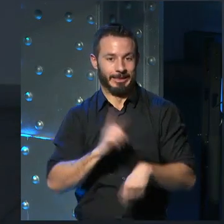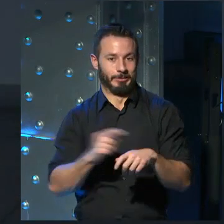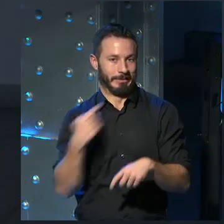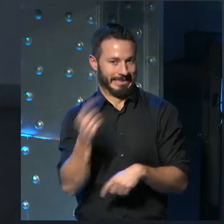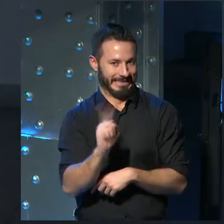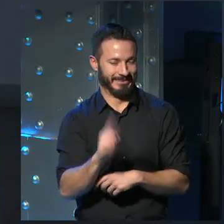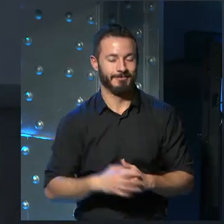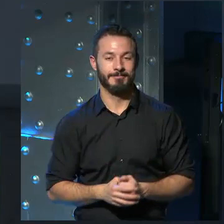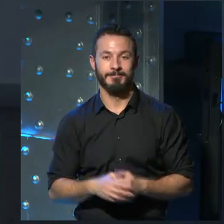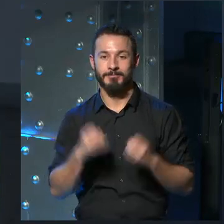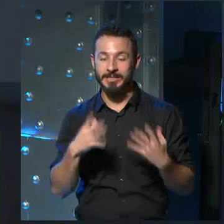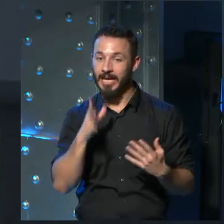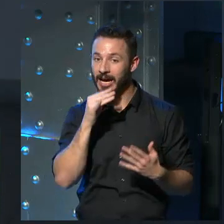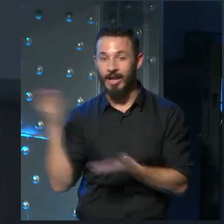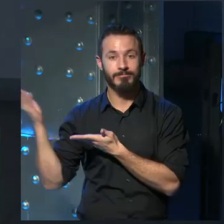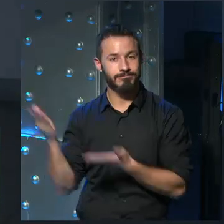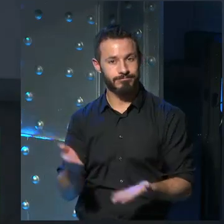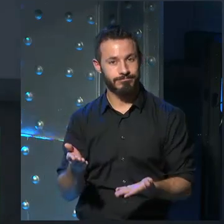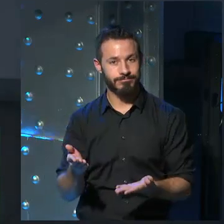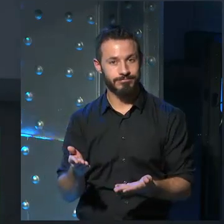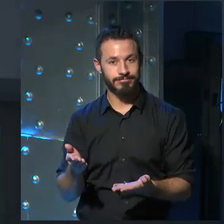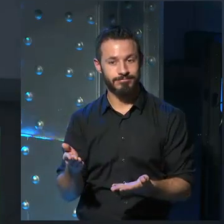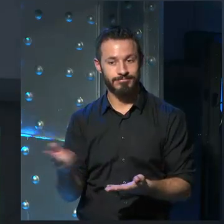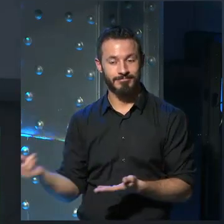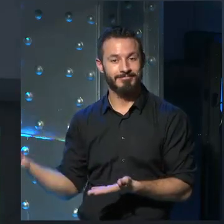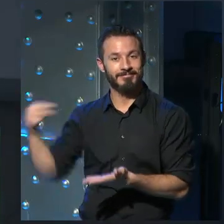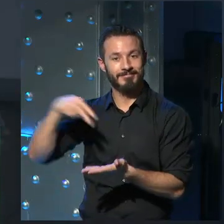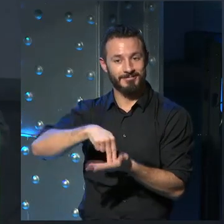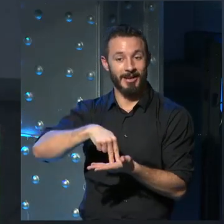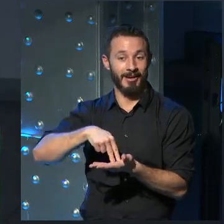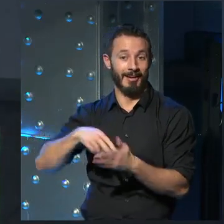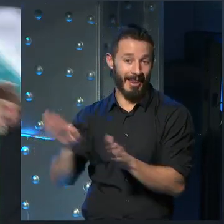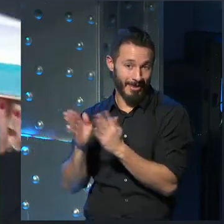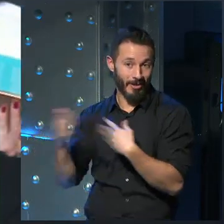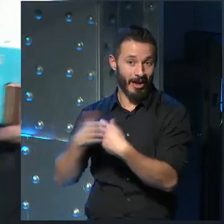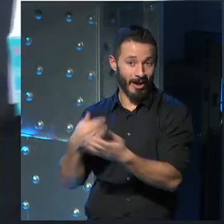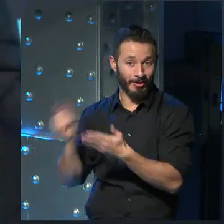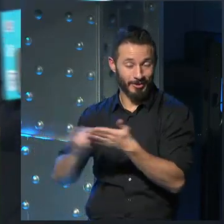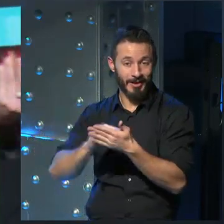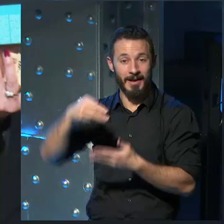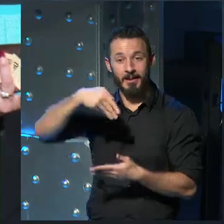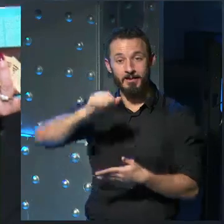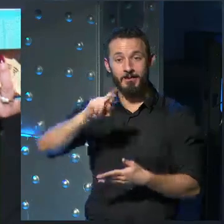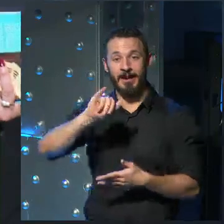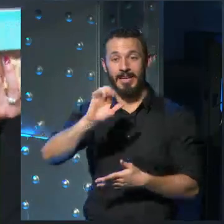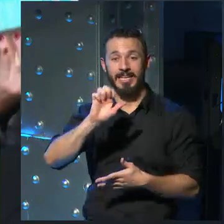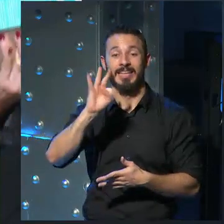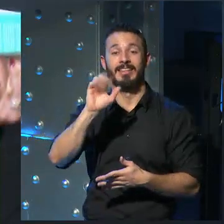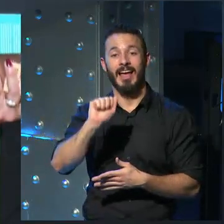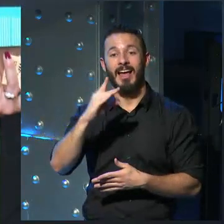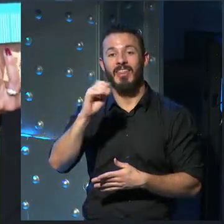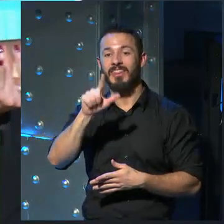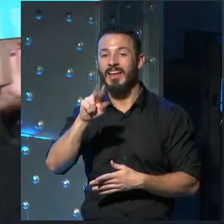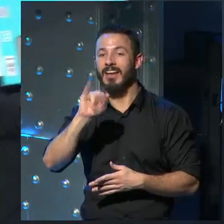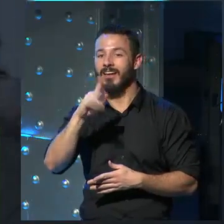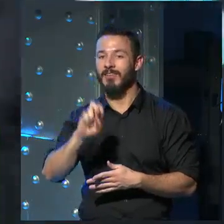Vamos a invitar a que suba aquí con nosotros a la autora del libro, a Marieta del Rivero, que efectivamente no regala libros,